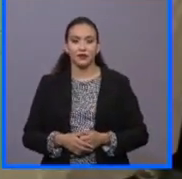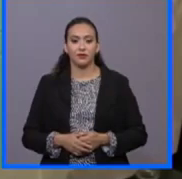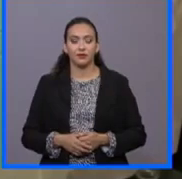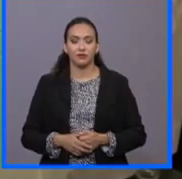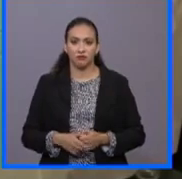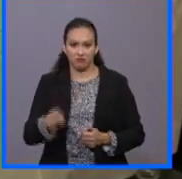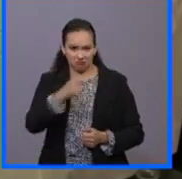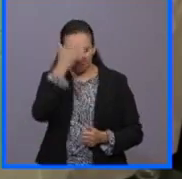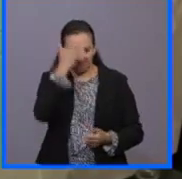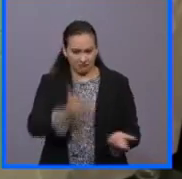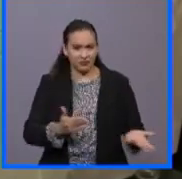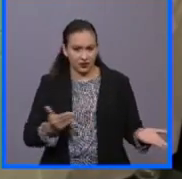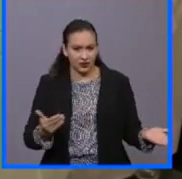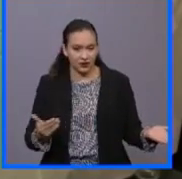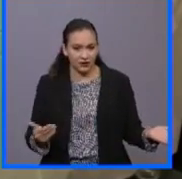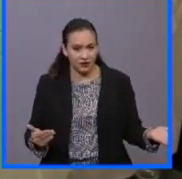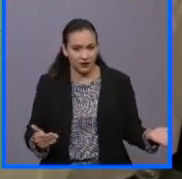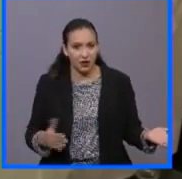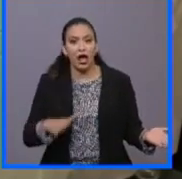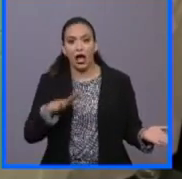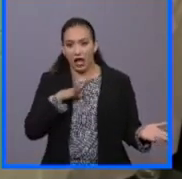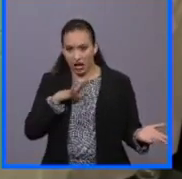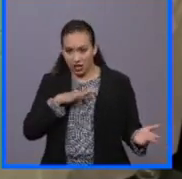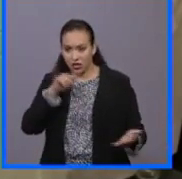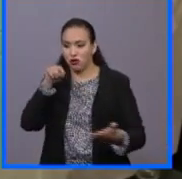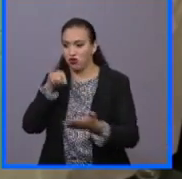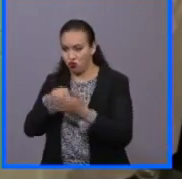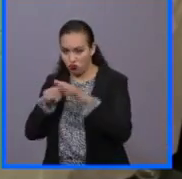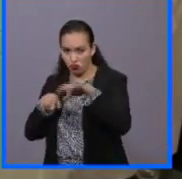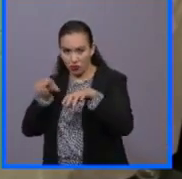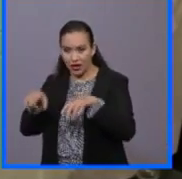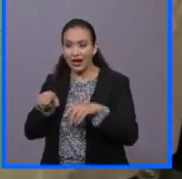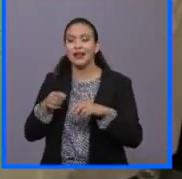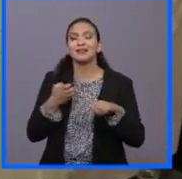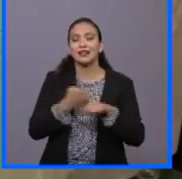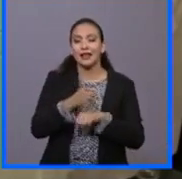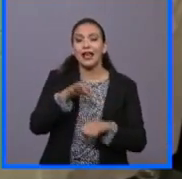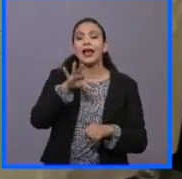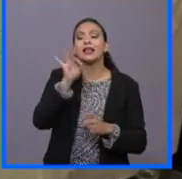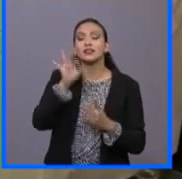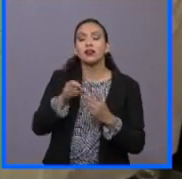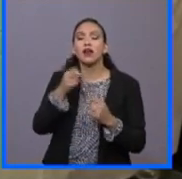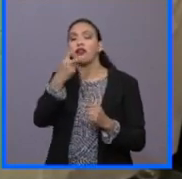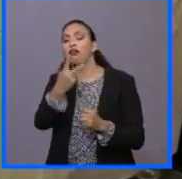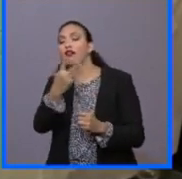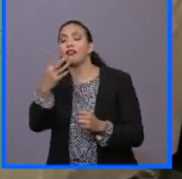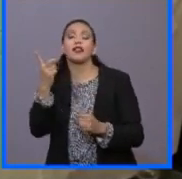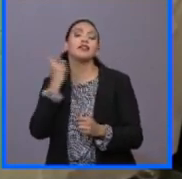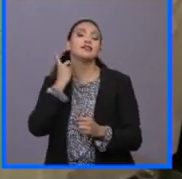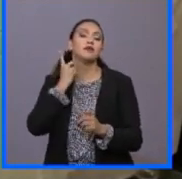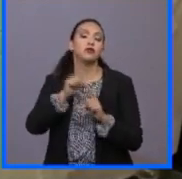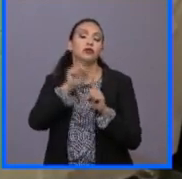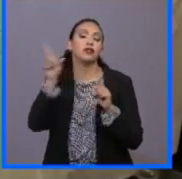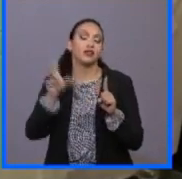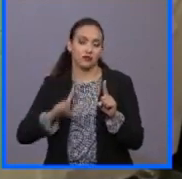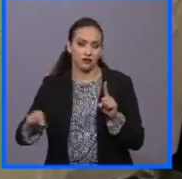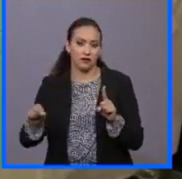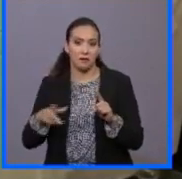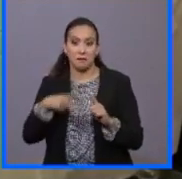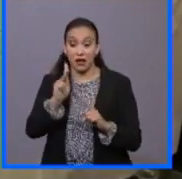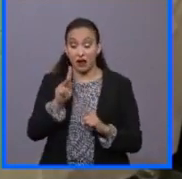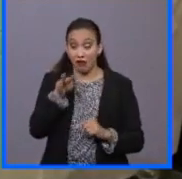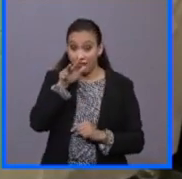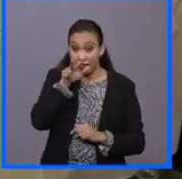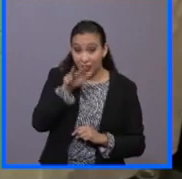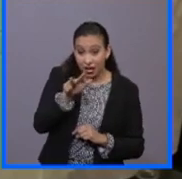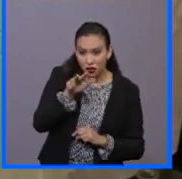Como sabemos, existen estados en los cuales se eligen 2 o 3 diputados federales, pero